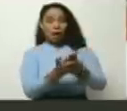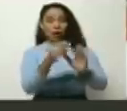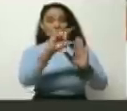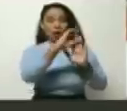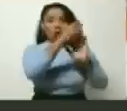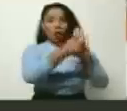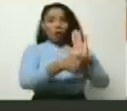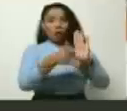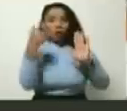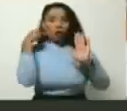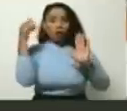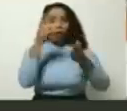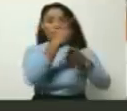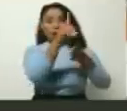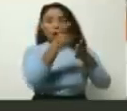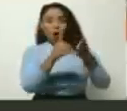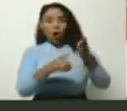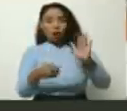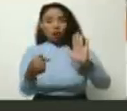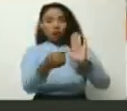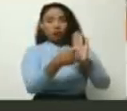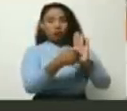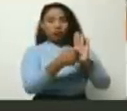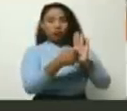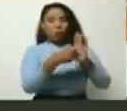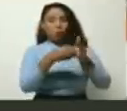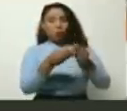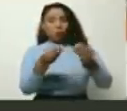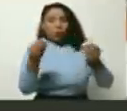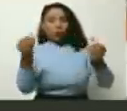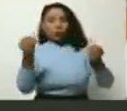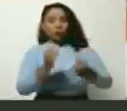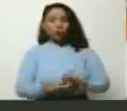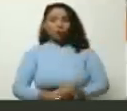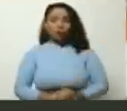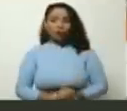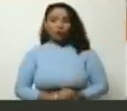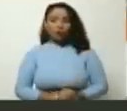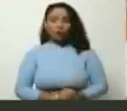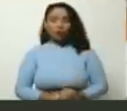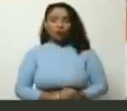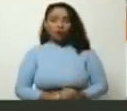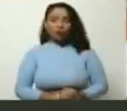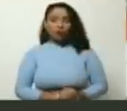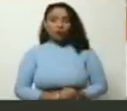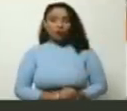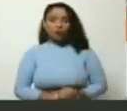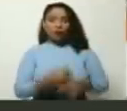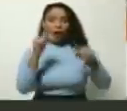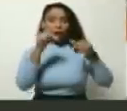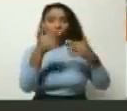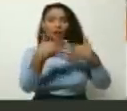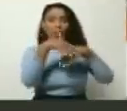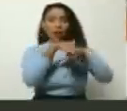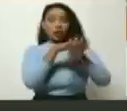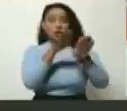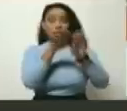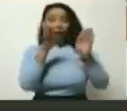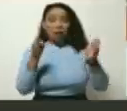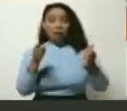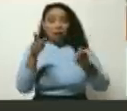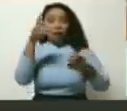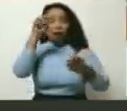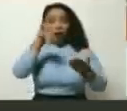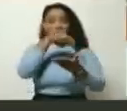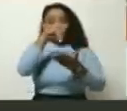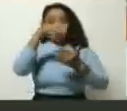cual formarán parte indisoluble. A los efectos de la integración de la Mesa Nacional de